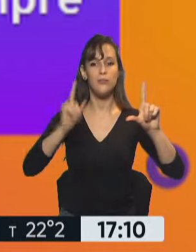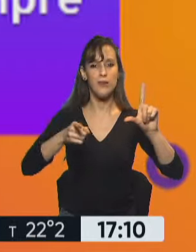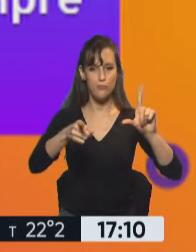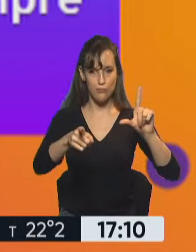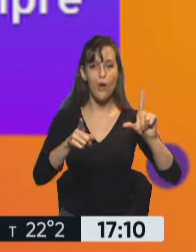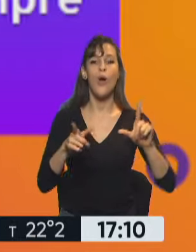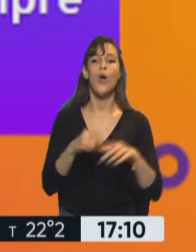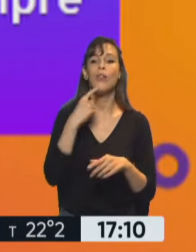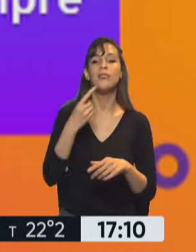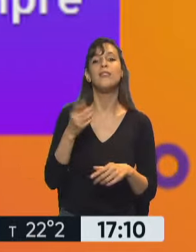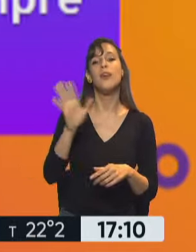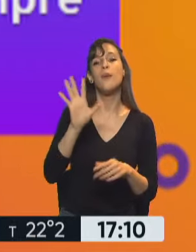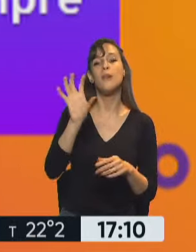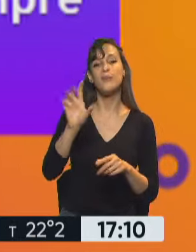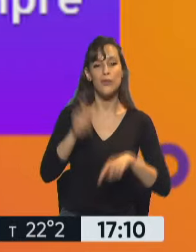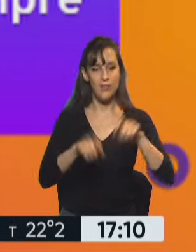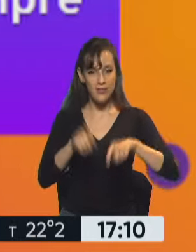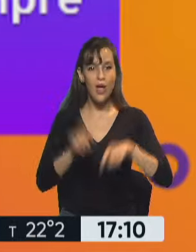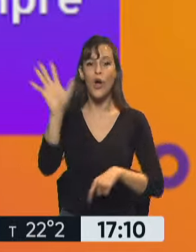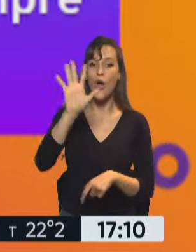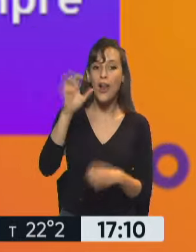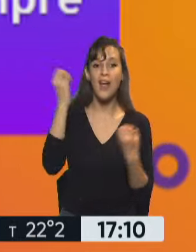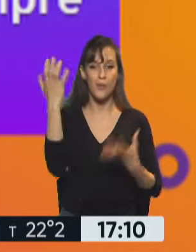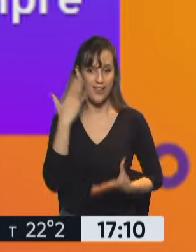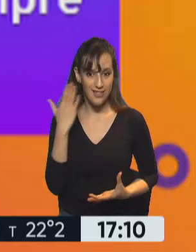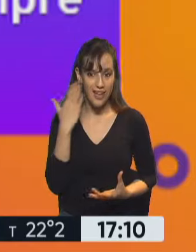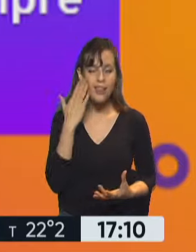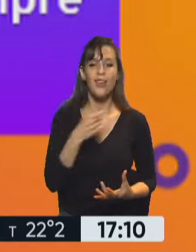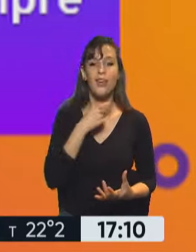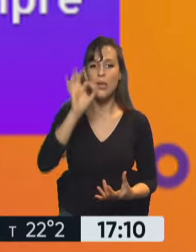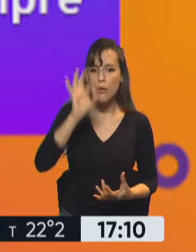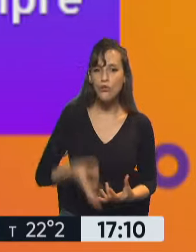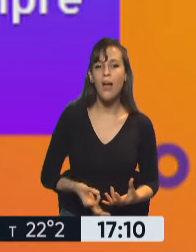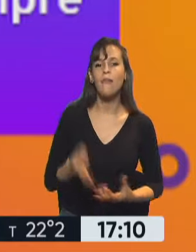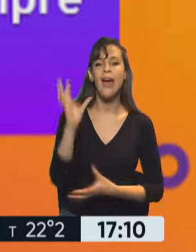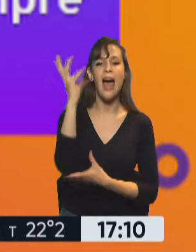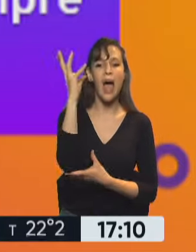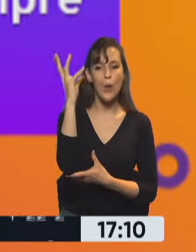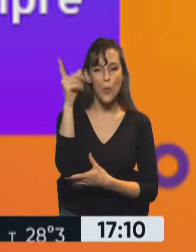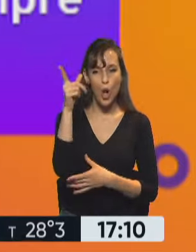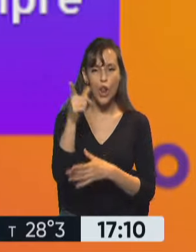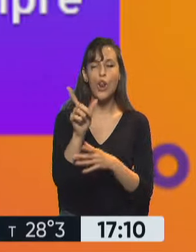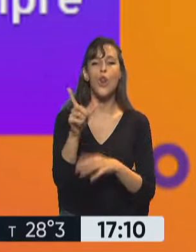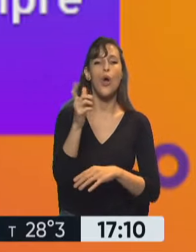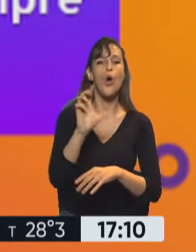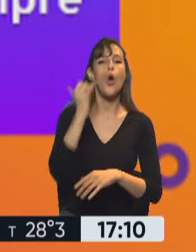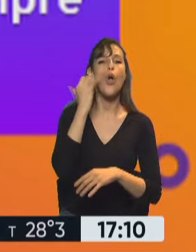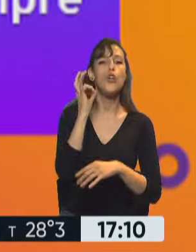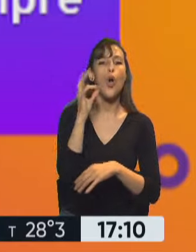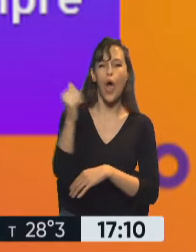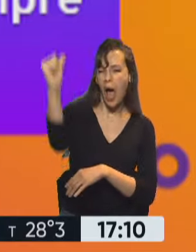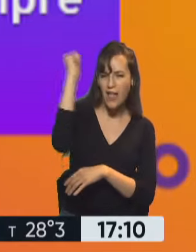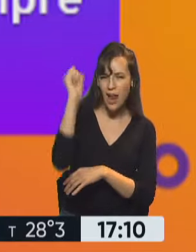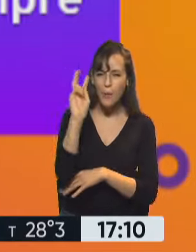Goico también desde Santiago. Dice, hola, buenas tardes. Queríamos saber cómo se llaman los árboles que se ven detrás de Goico. Buena pregunta, ahora